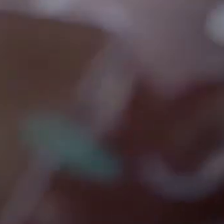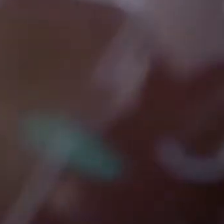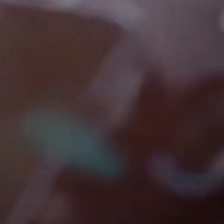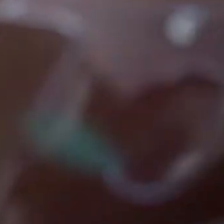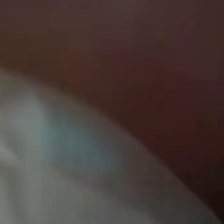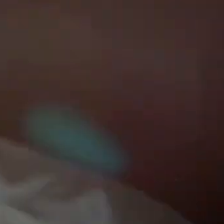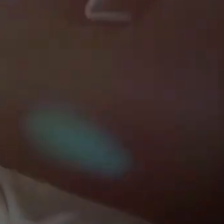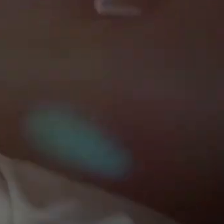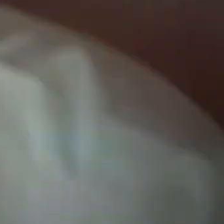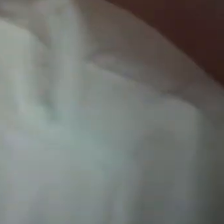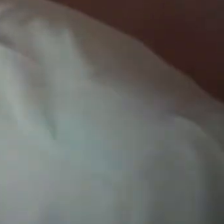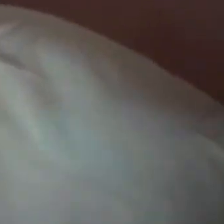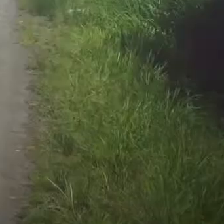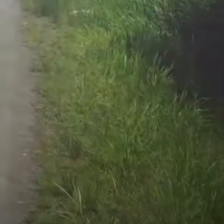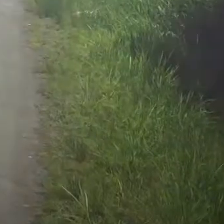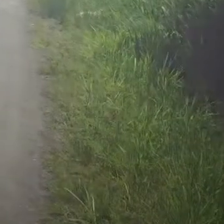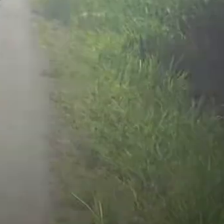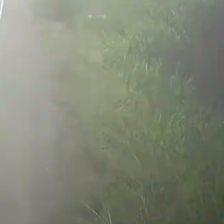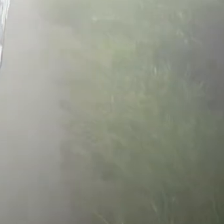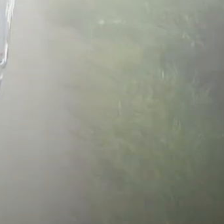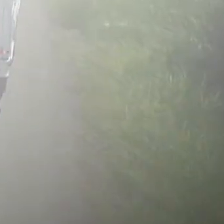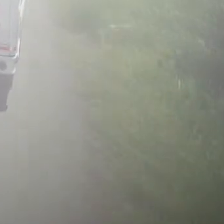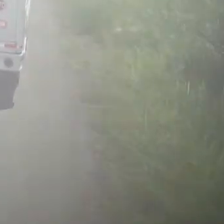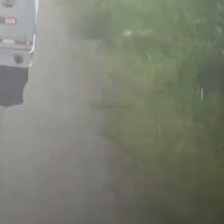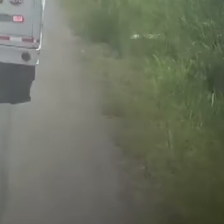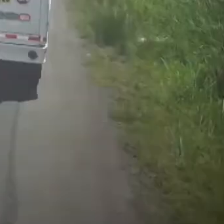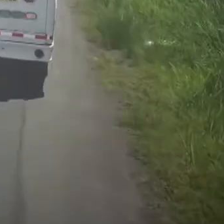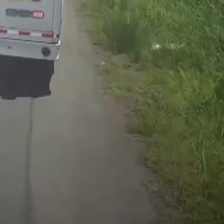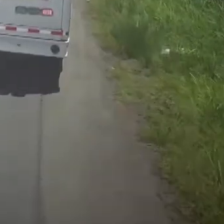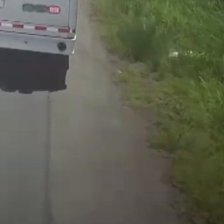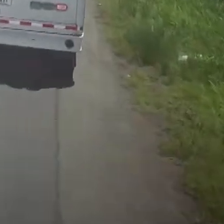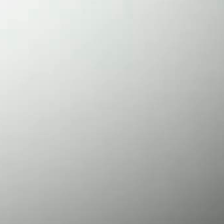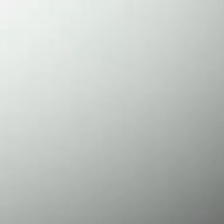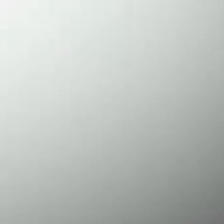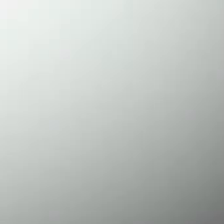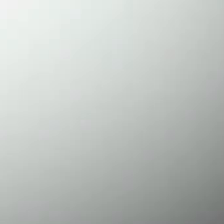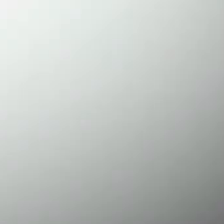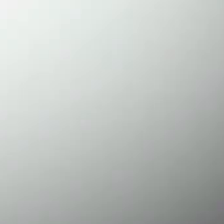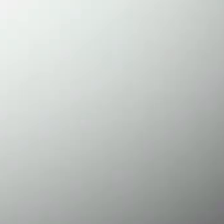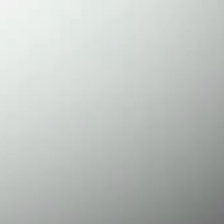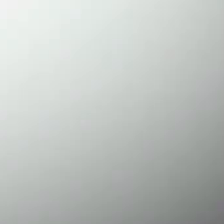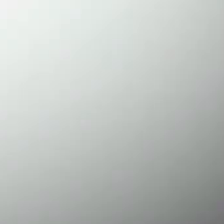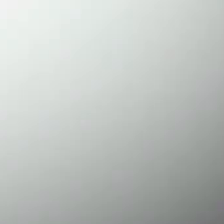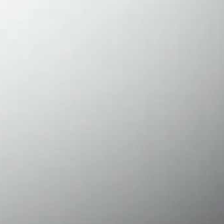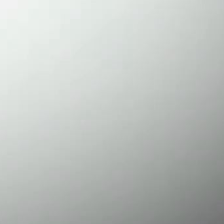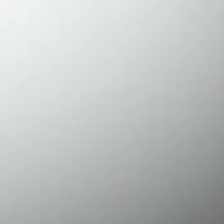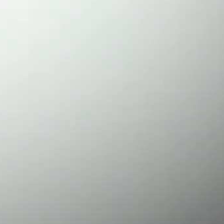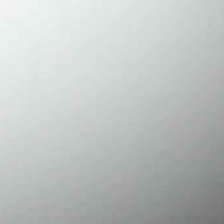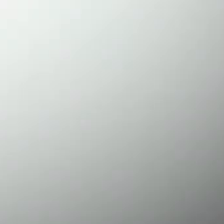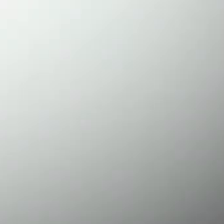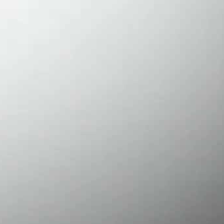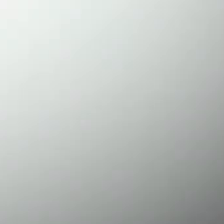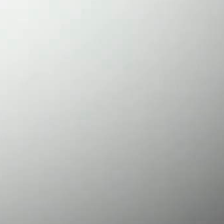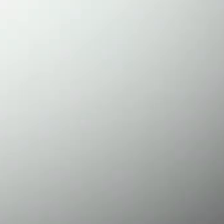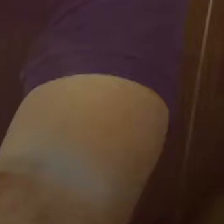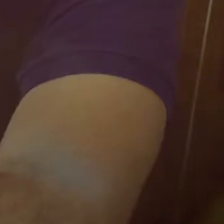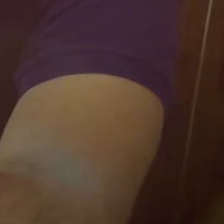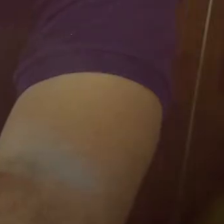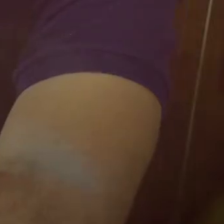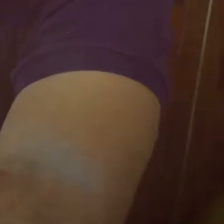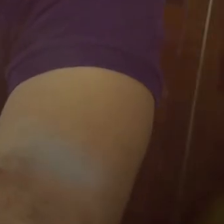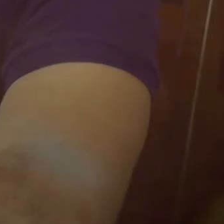te siento siempre conmigo.